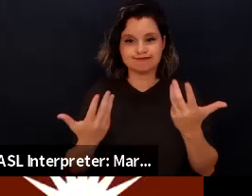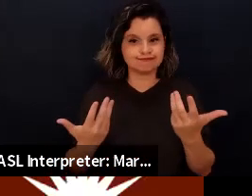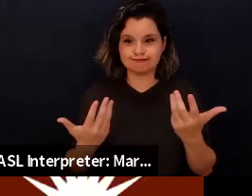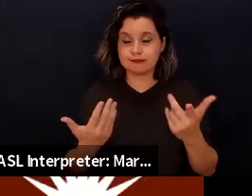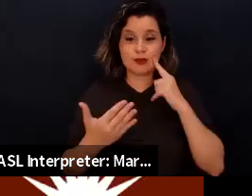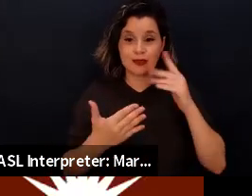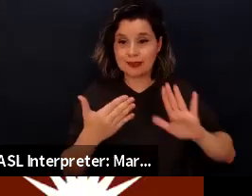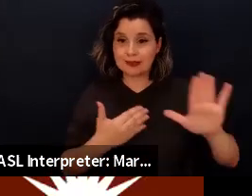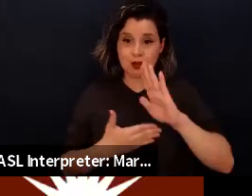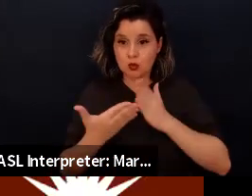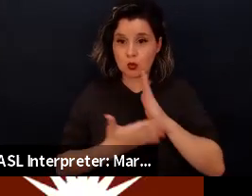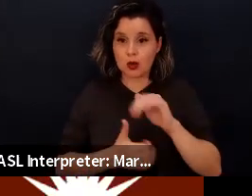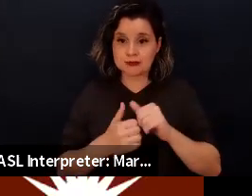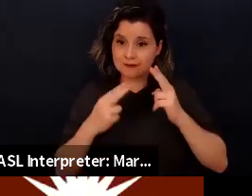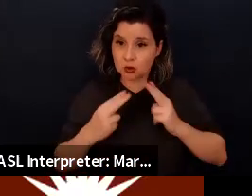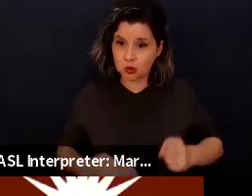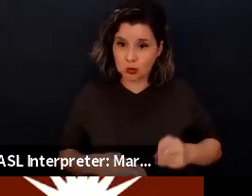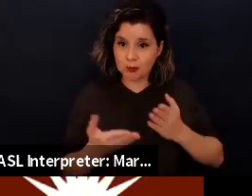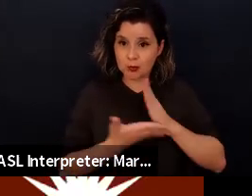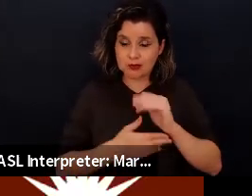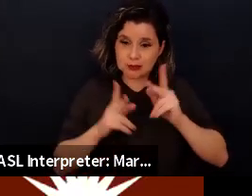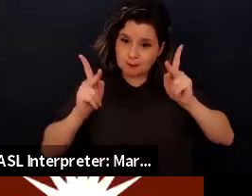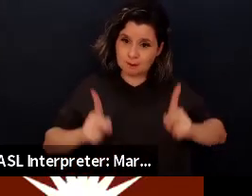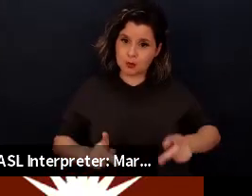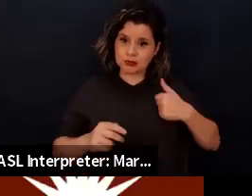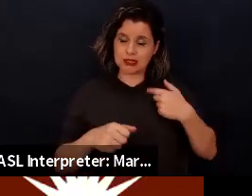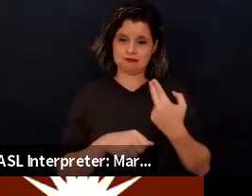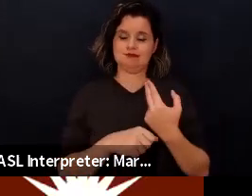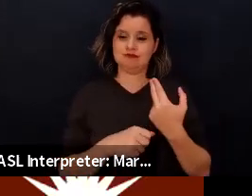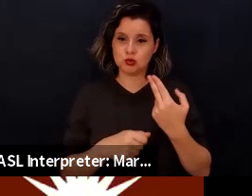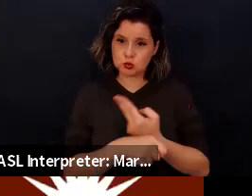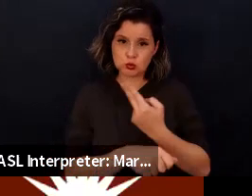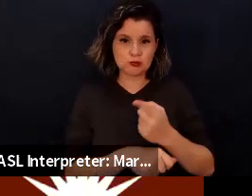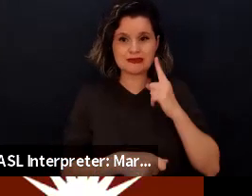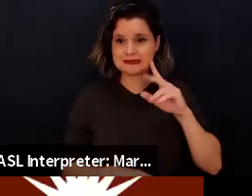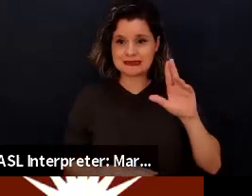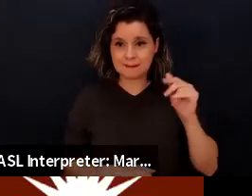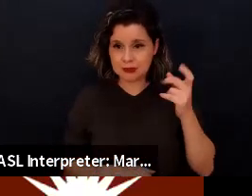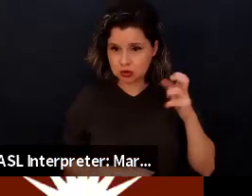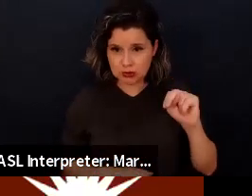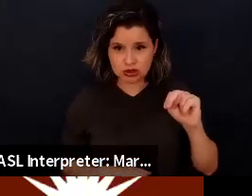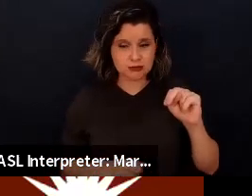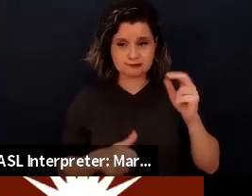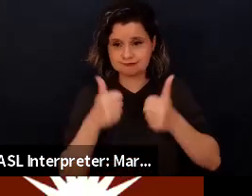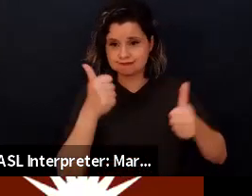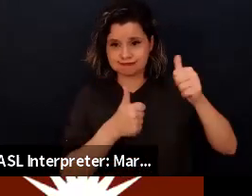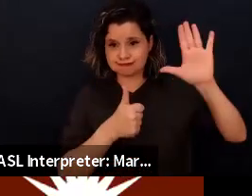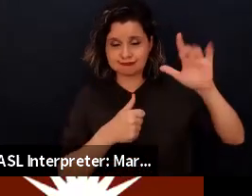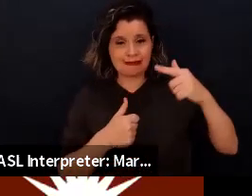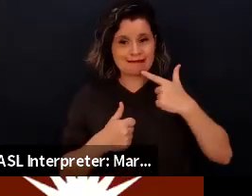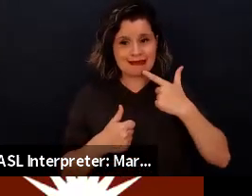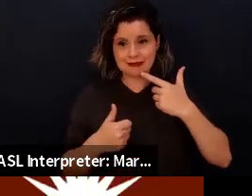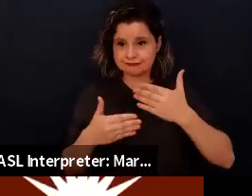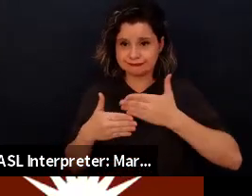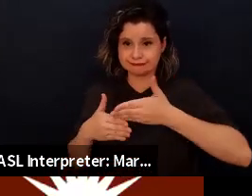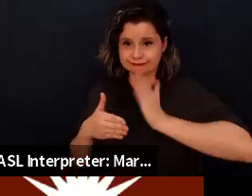derechos que como ser humano una persona puede tener. Esta administración siempre da por hecho